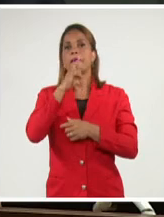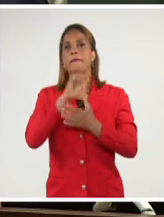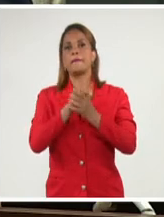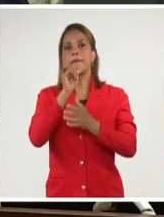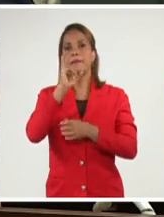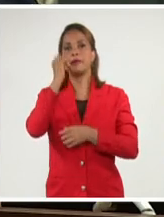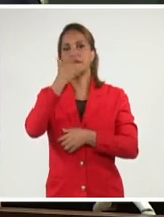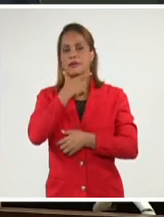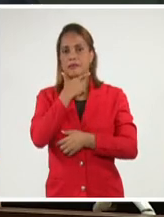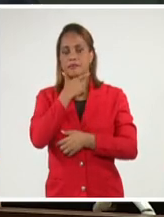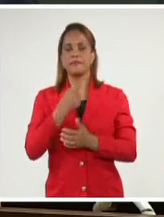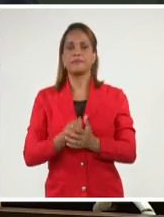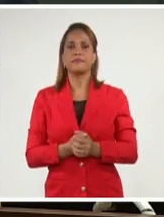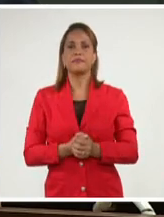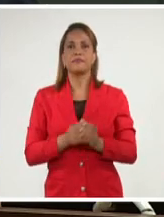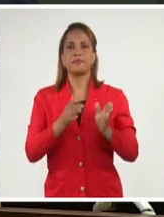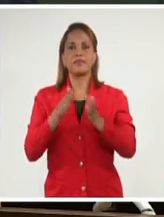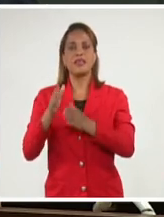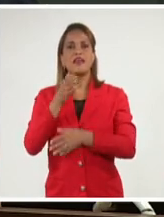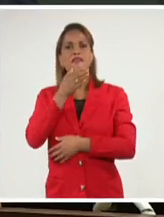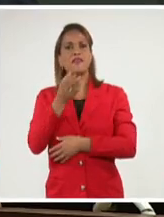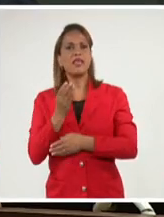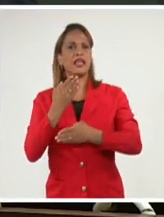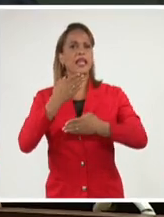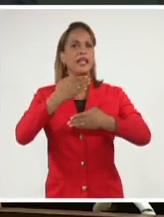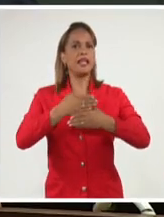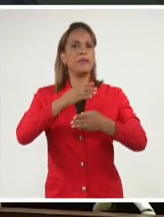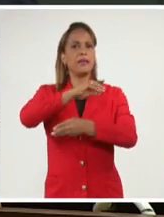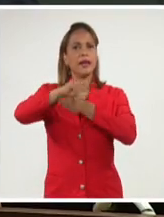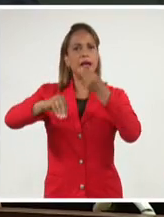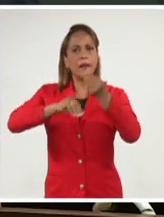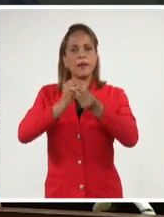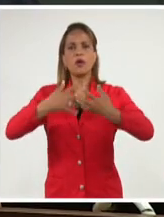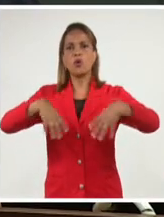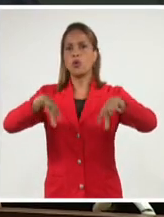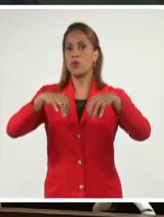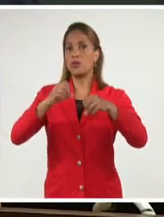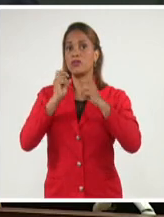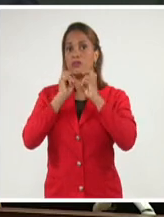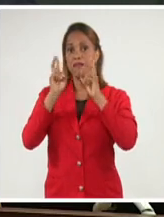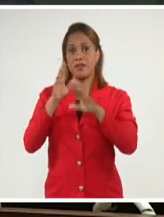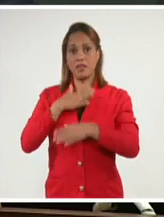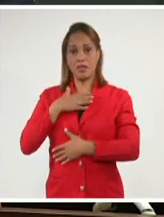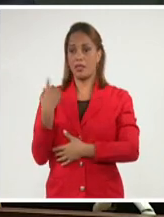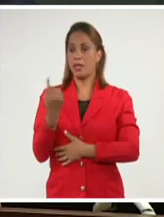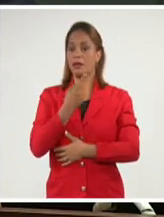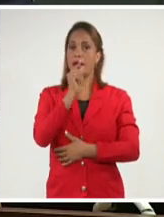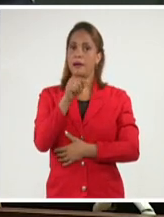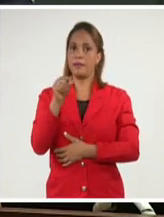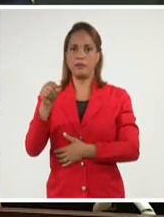puede limitarse a transformar las condiciones de vida material de la gente.